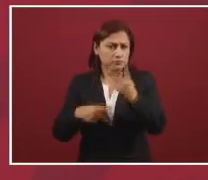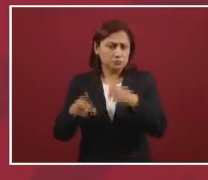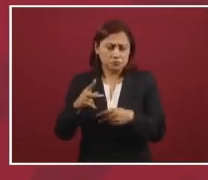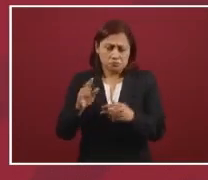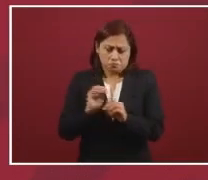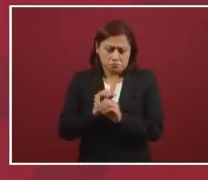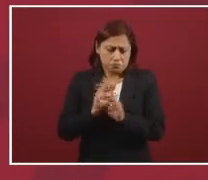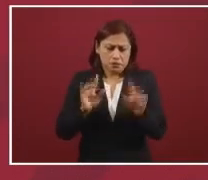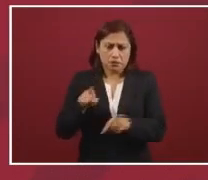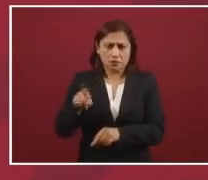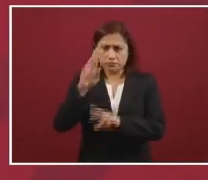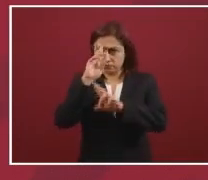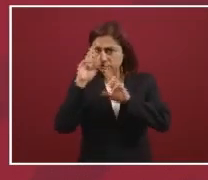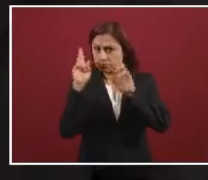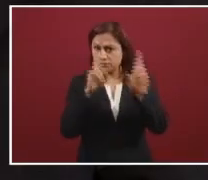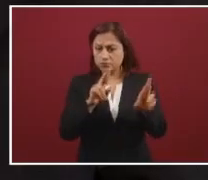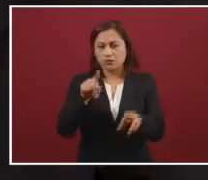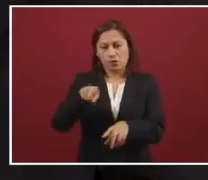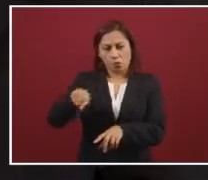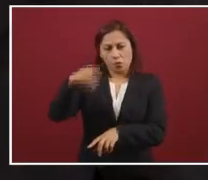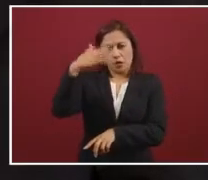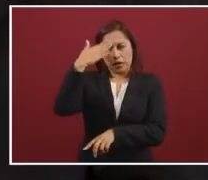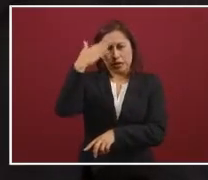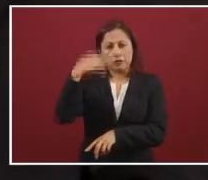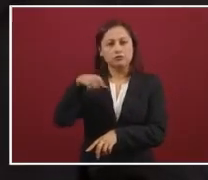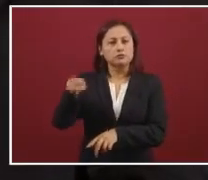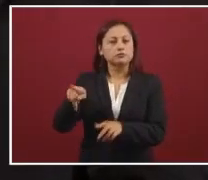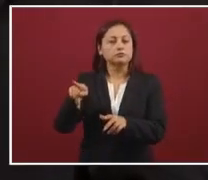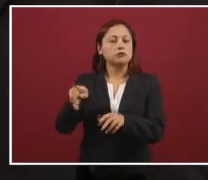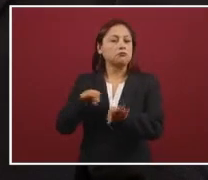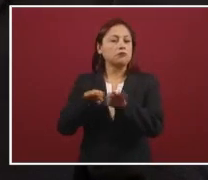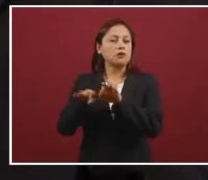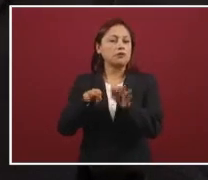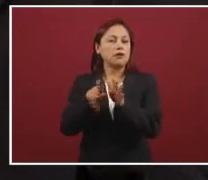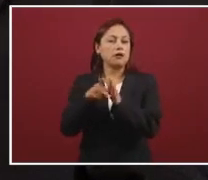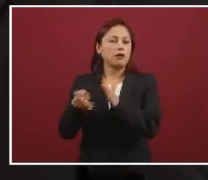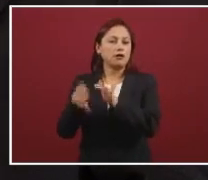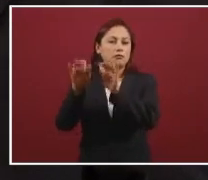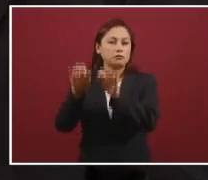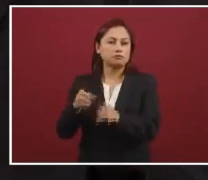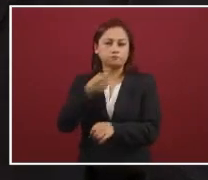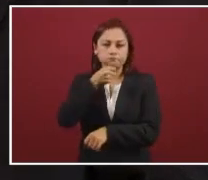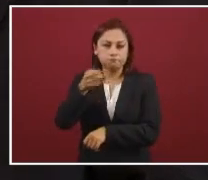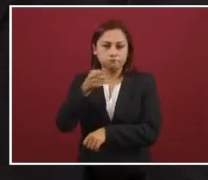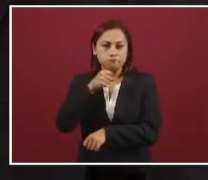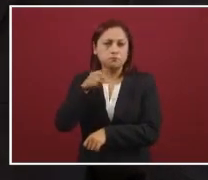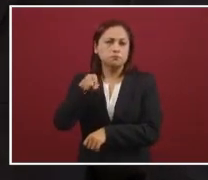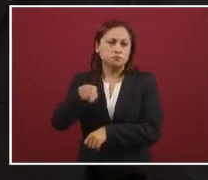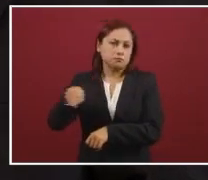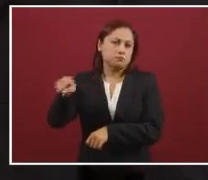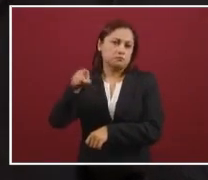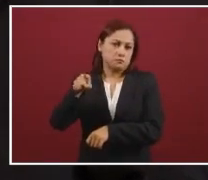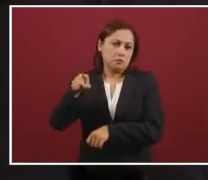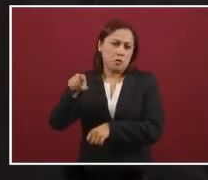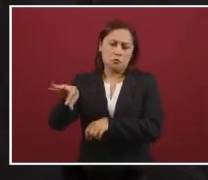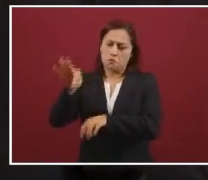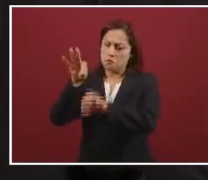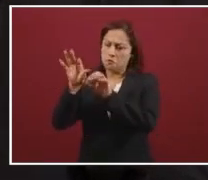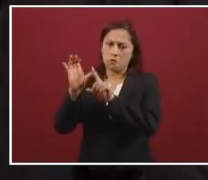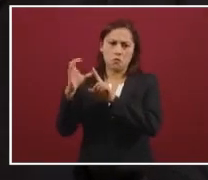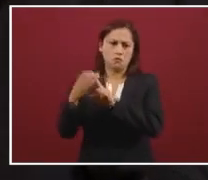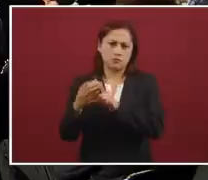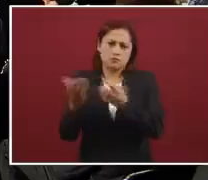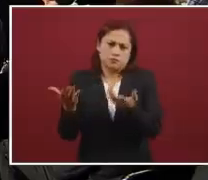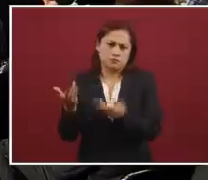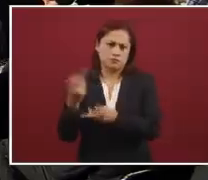son periodistas, pues mejor, y